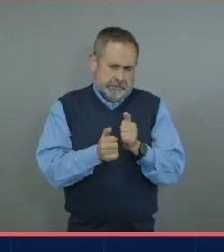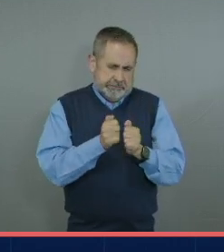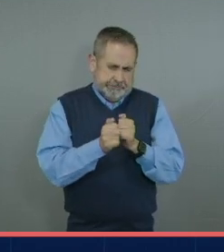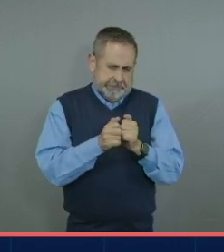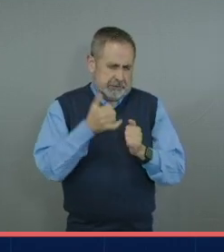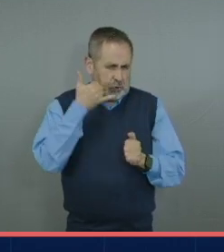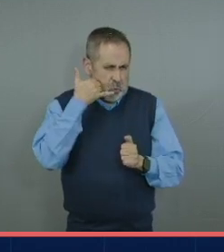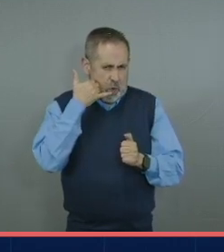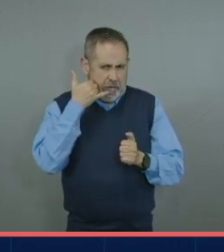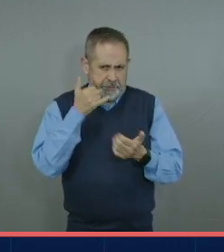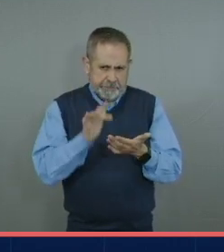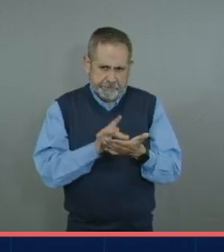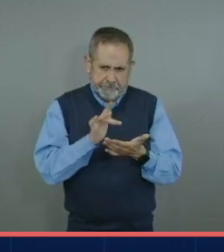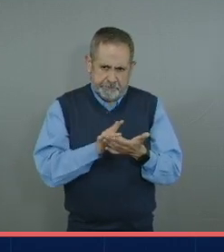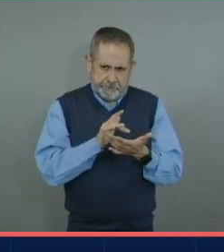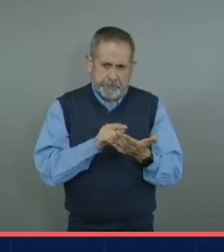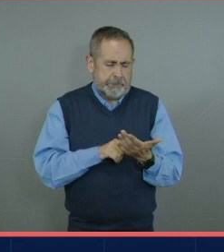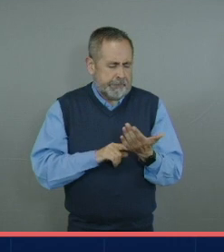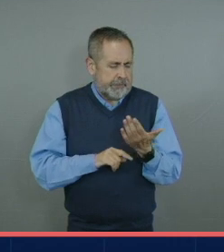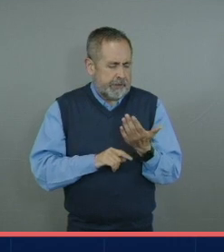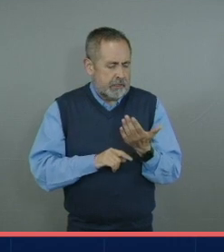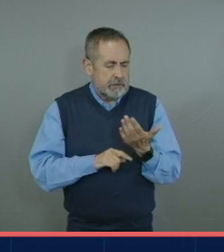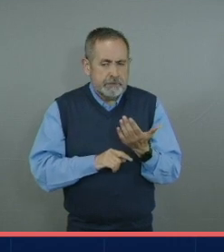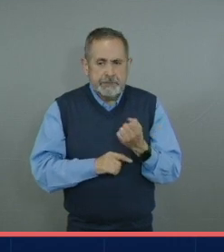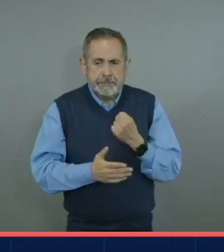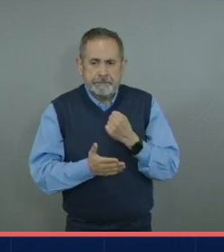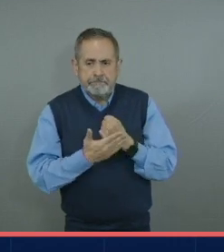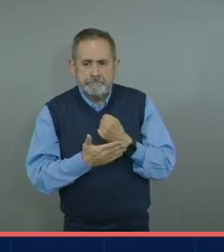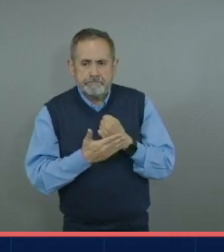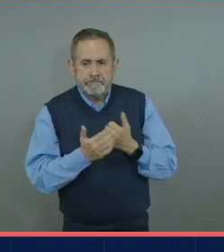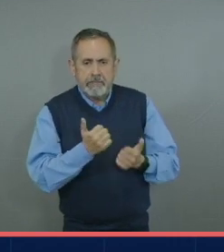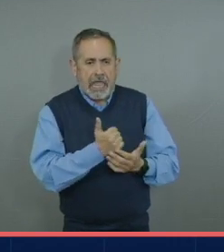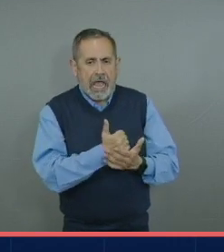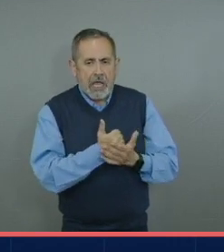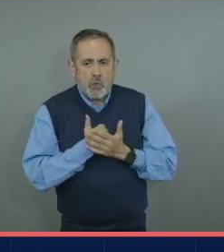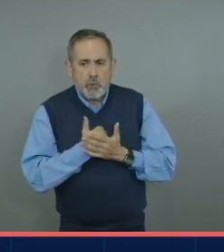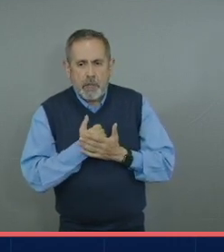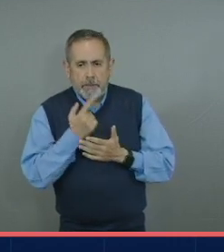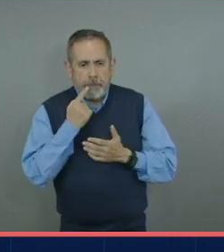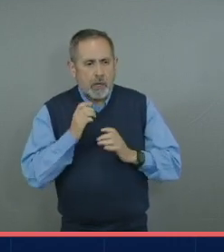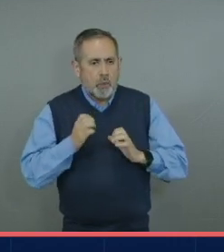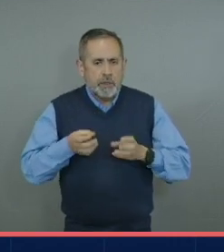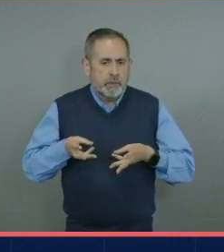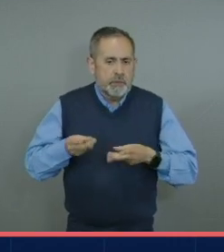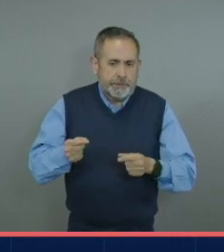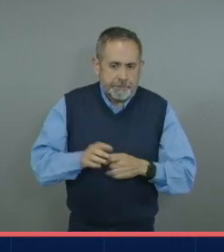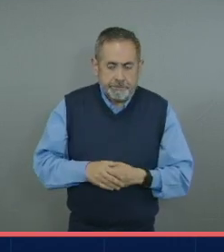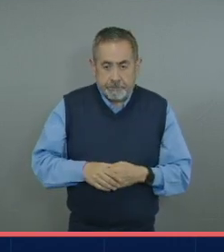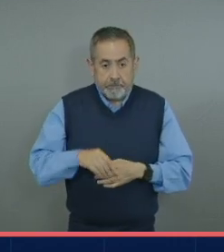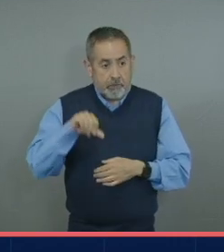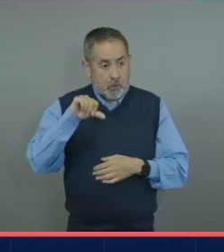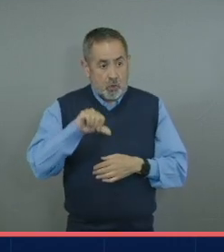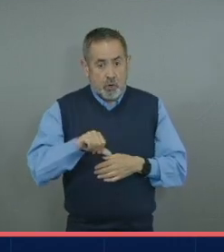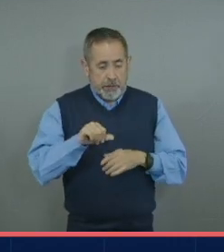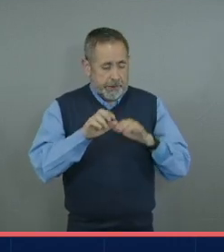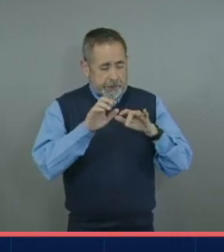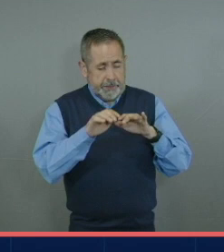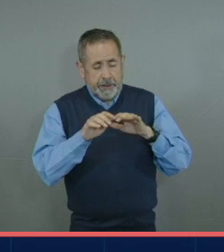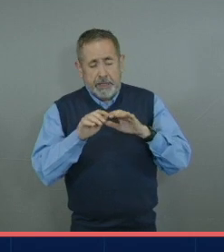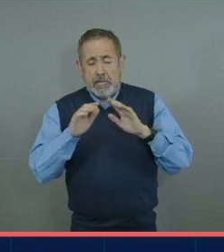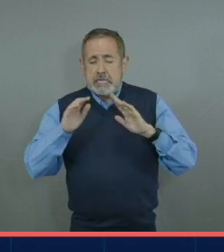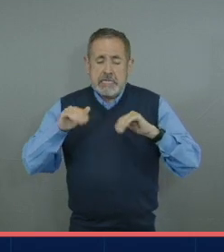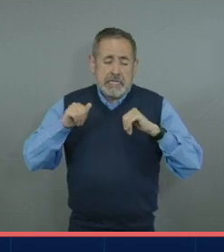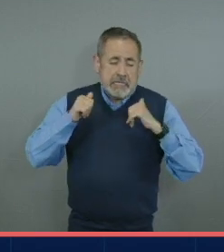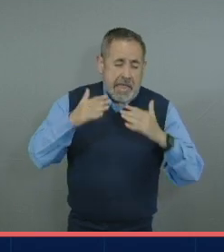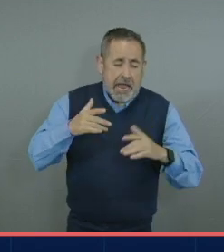través del teléfono nos va a ayudar justamente a ir controlando nuestros gastos. Al final del día, cuando lleguemos a casa con